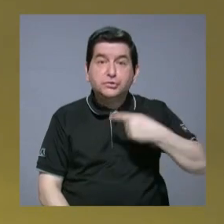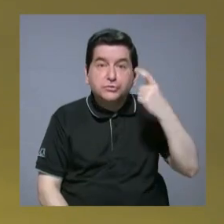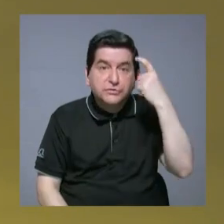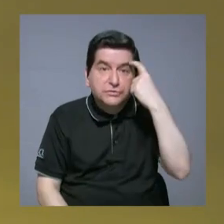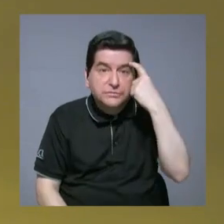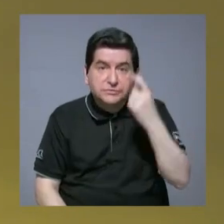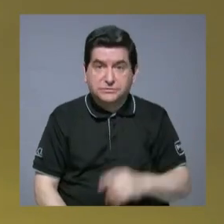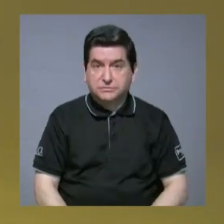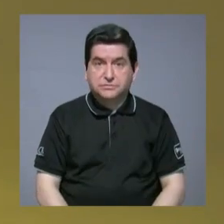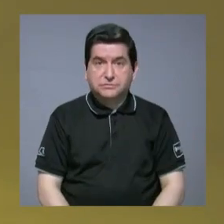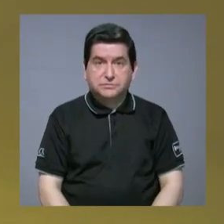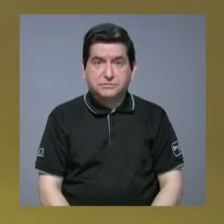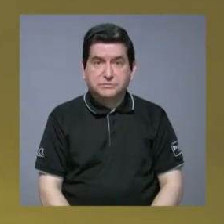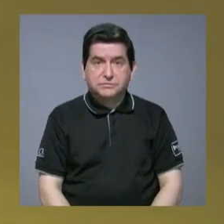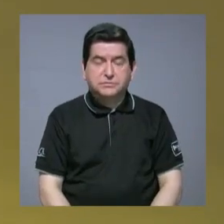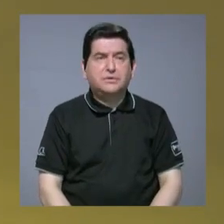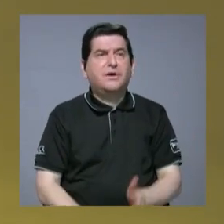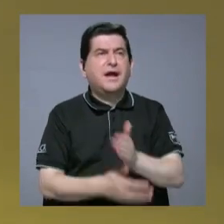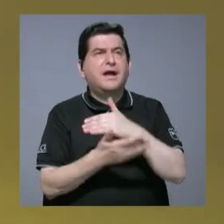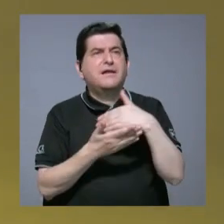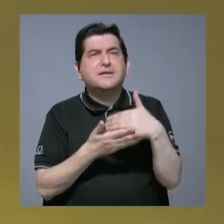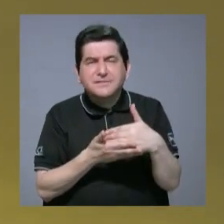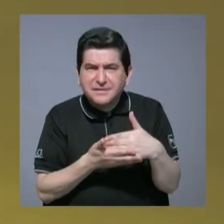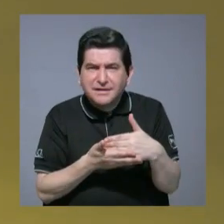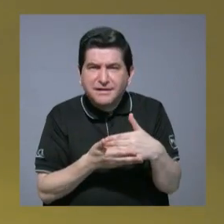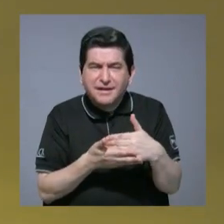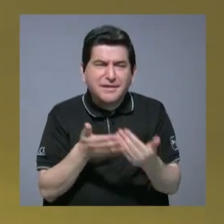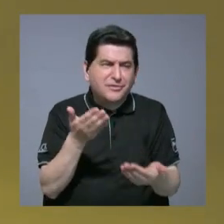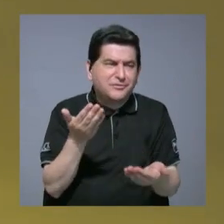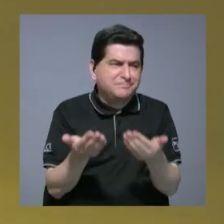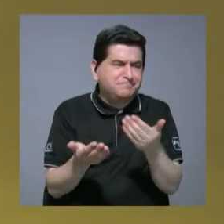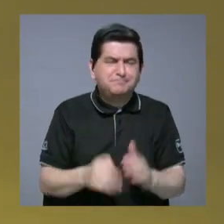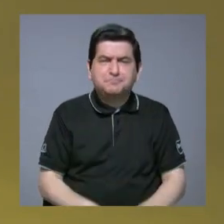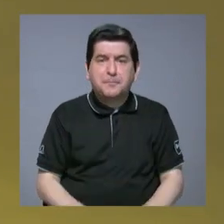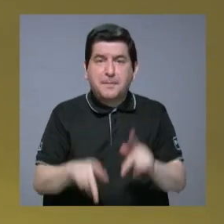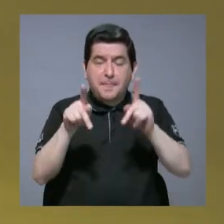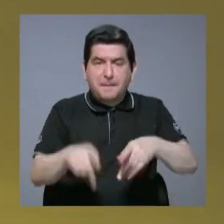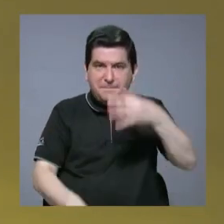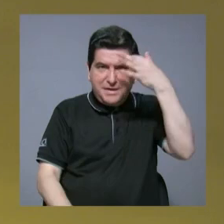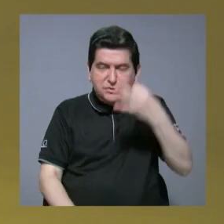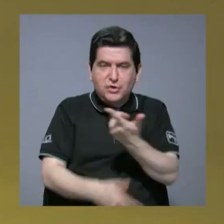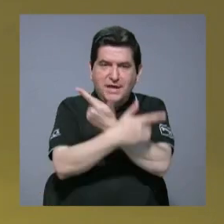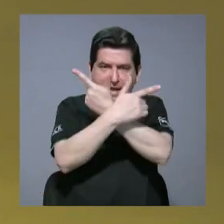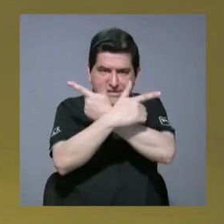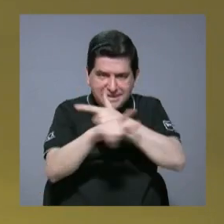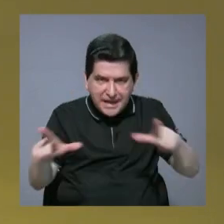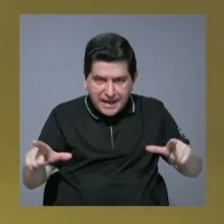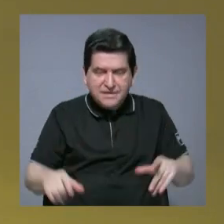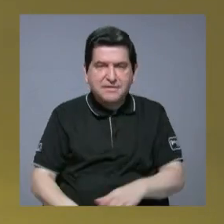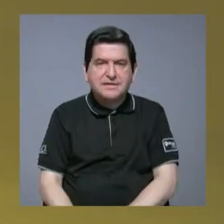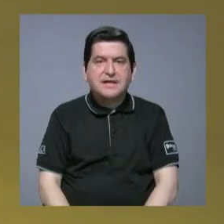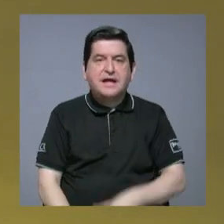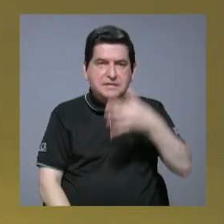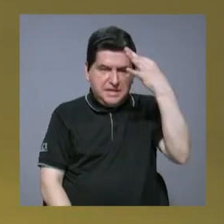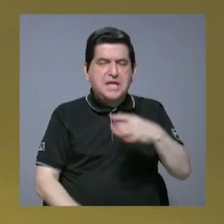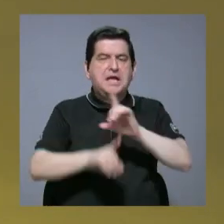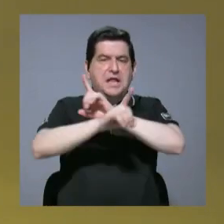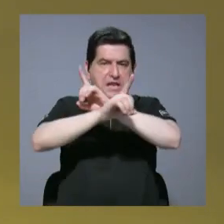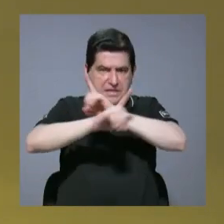que es algo que los que creemos en la libertad y los que creemos en la